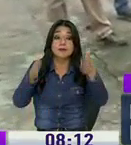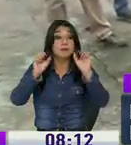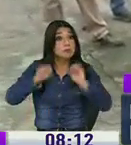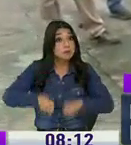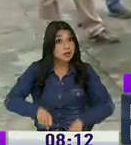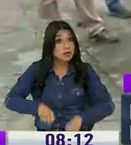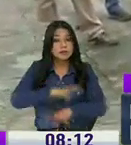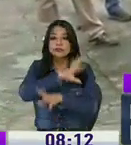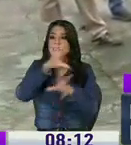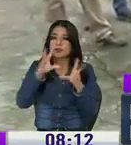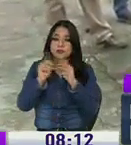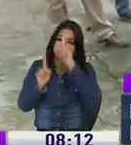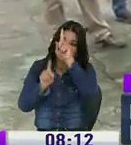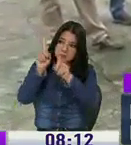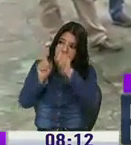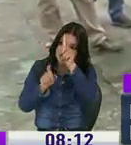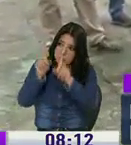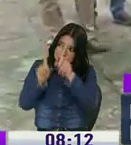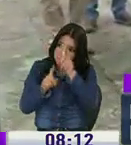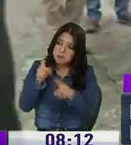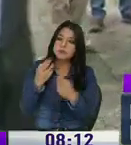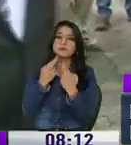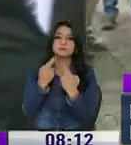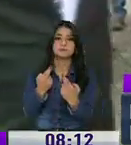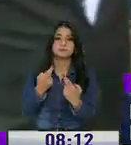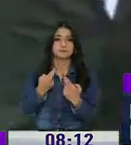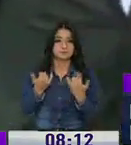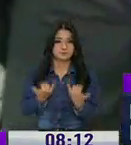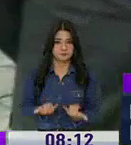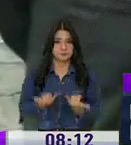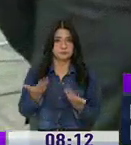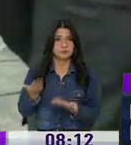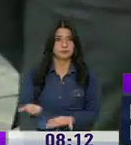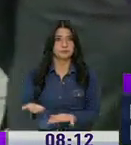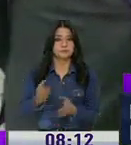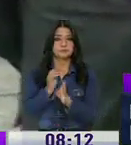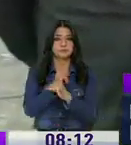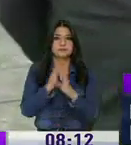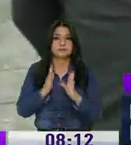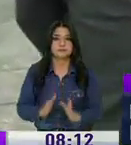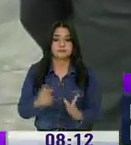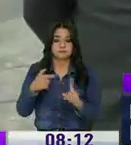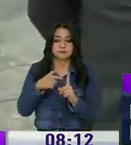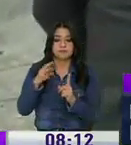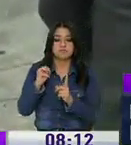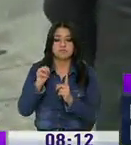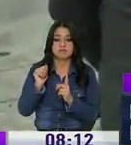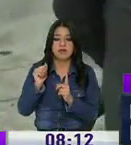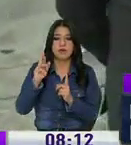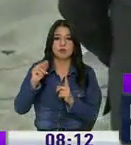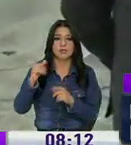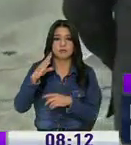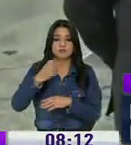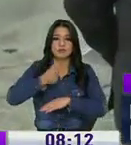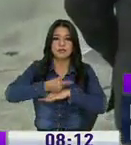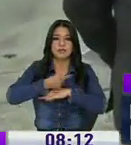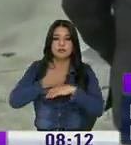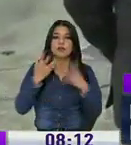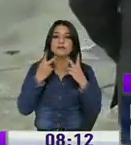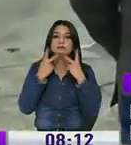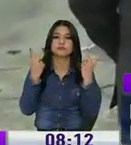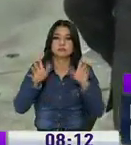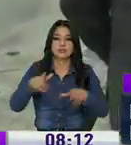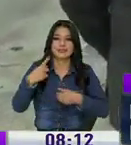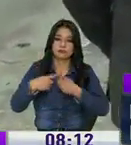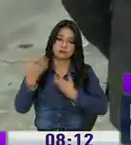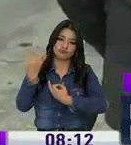tomar los usuarios? Vamos a conversar precisamente con el ingeniero Mauricio Rosales, gerente de la EMOV Quito, quien